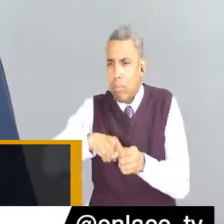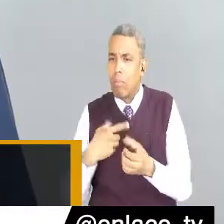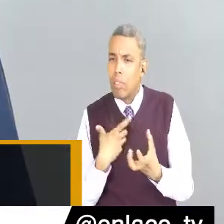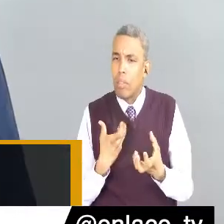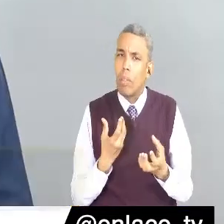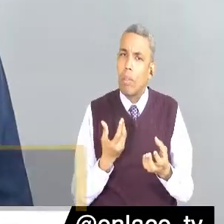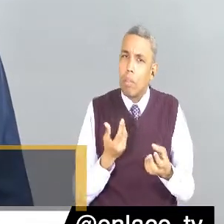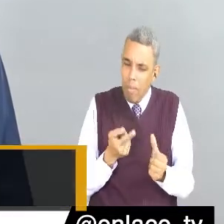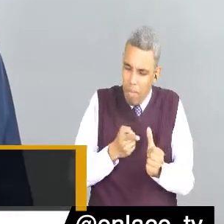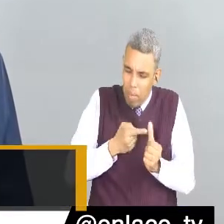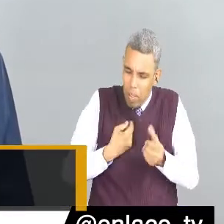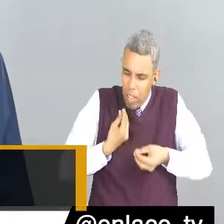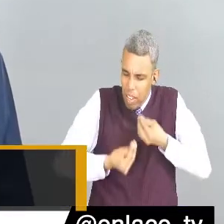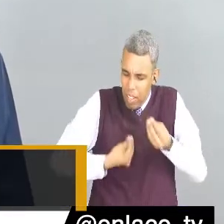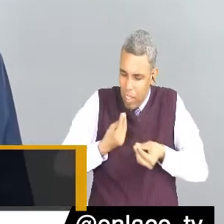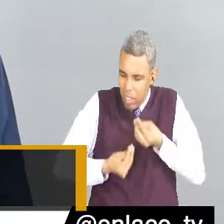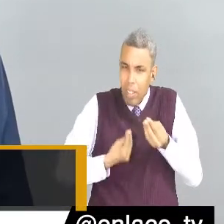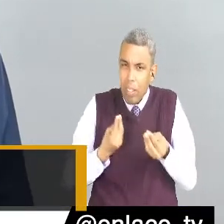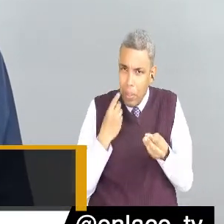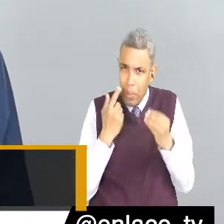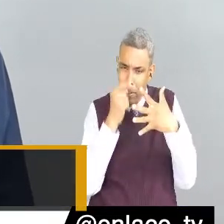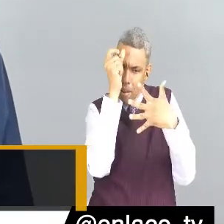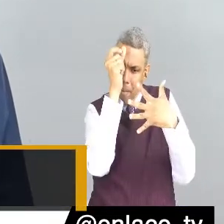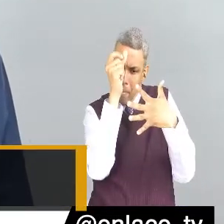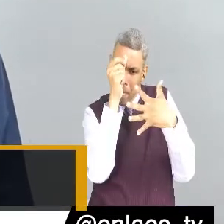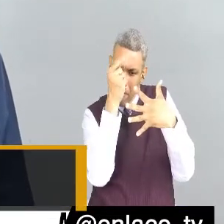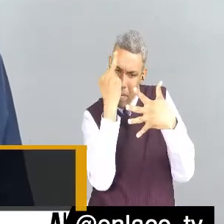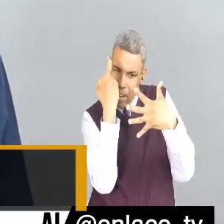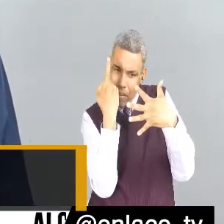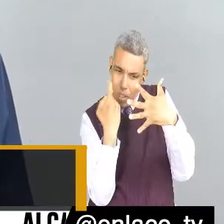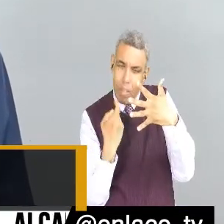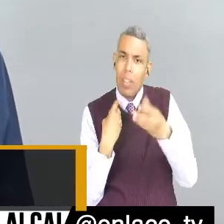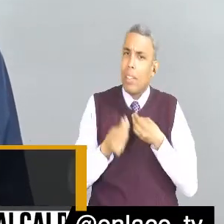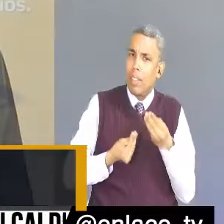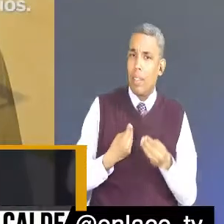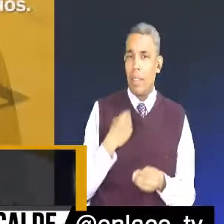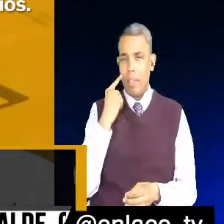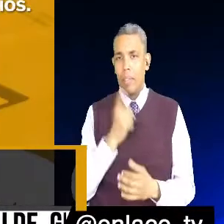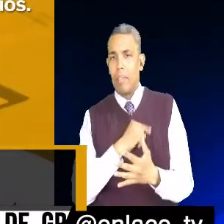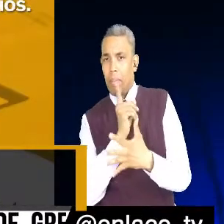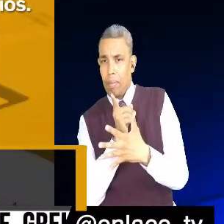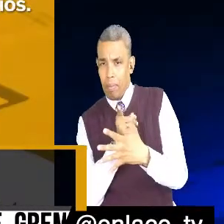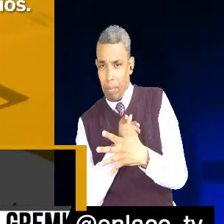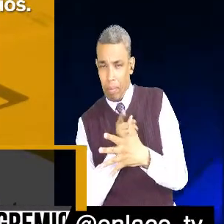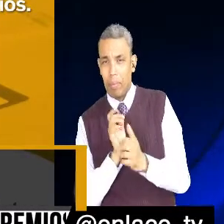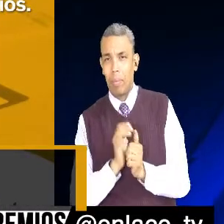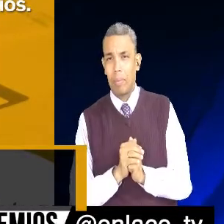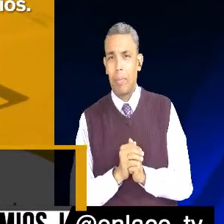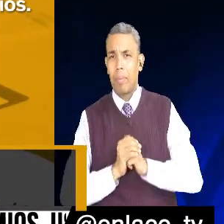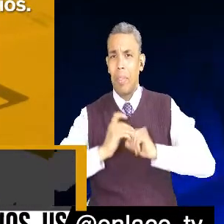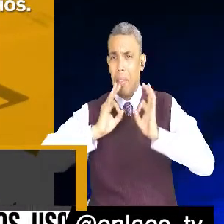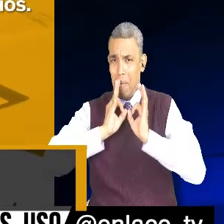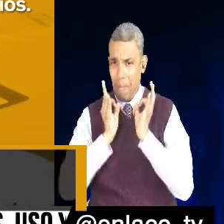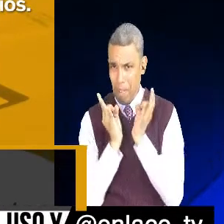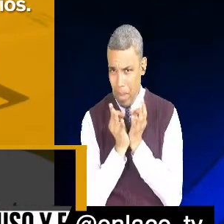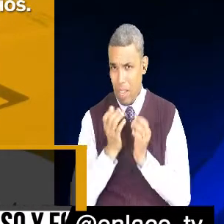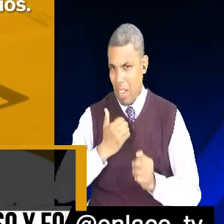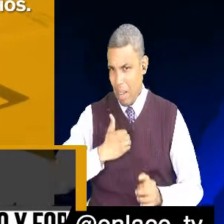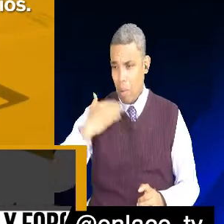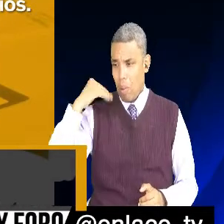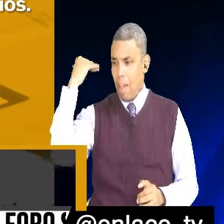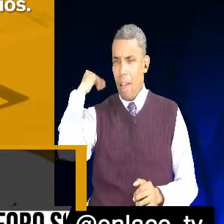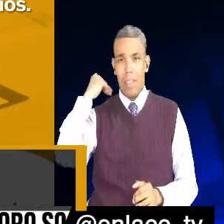Los requerimientos son muy sencillos. Un requerimiento muy importante: tener un núcleo familiar, que no haya recibido subsidio por